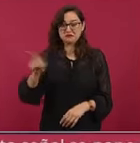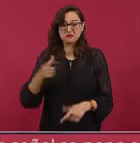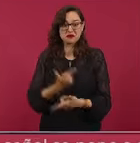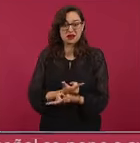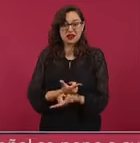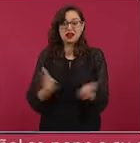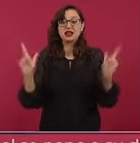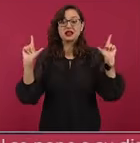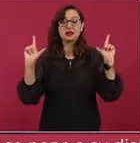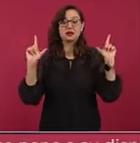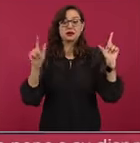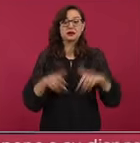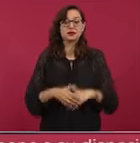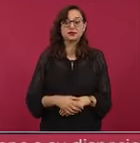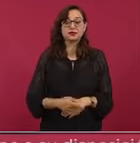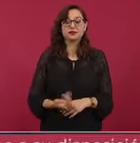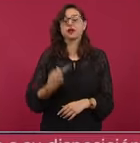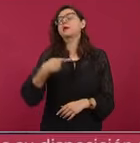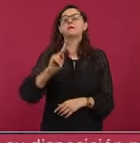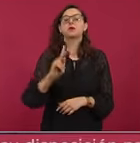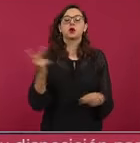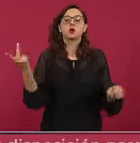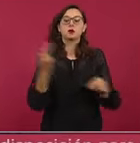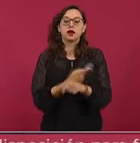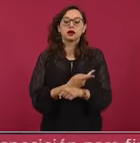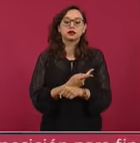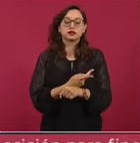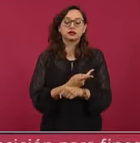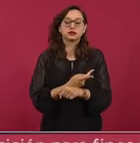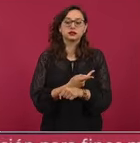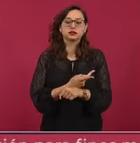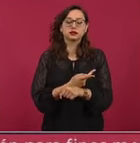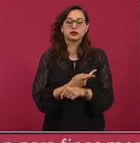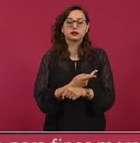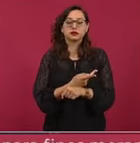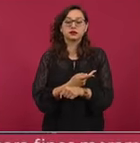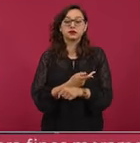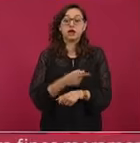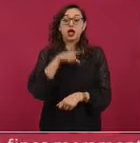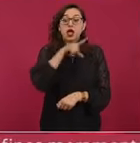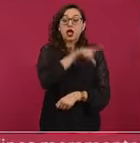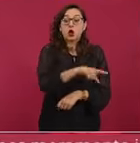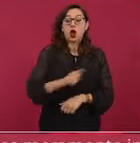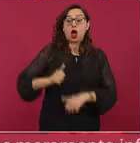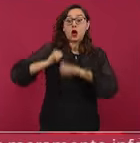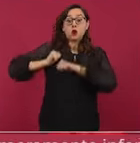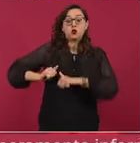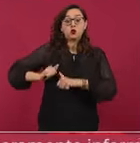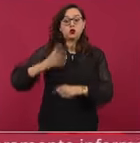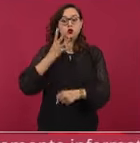Lo que pasa es que estamos desmistificando, porque era el cuarto poder.